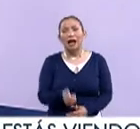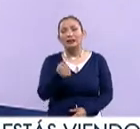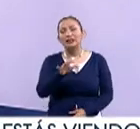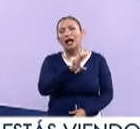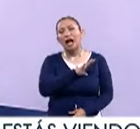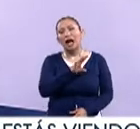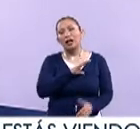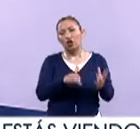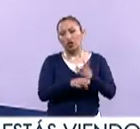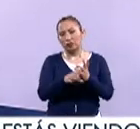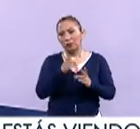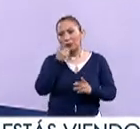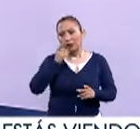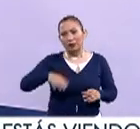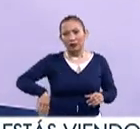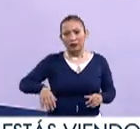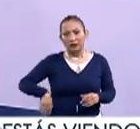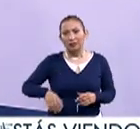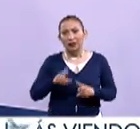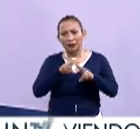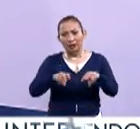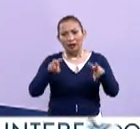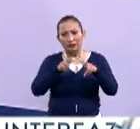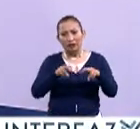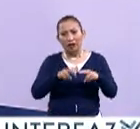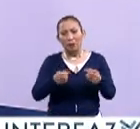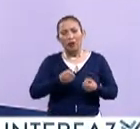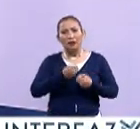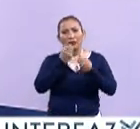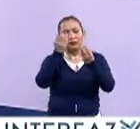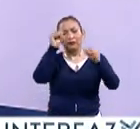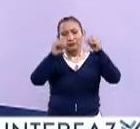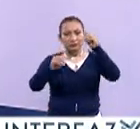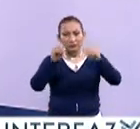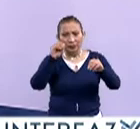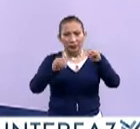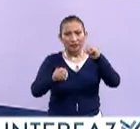existen elementos, como ya los hemos analizado, como la ofrenda,